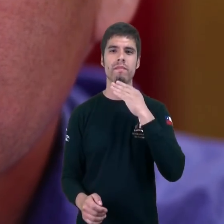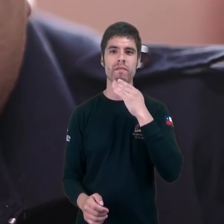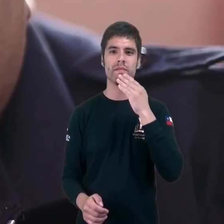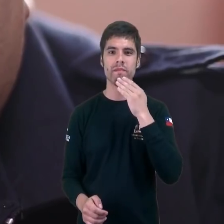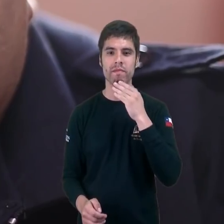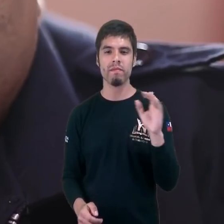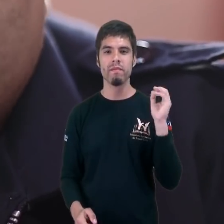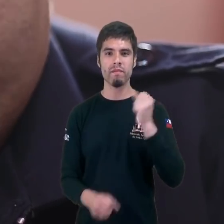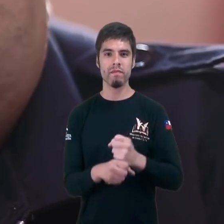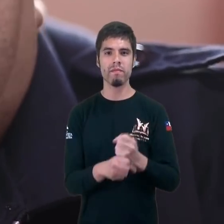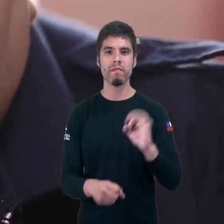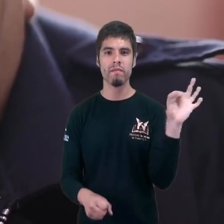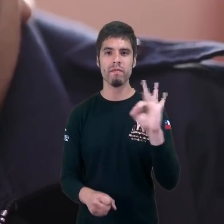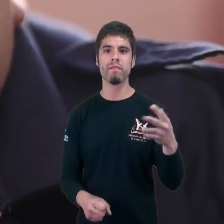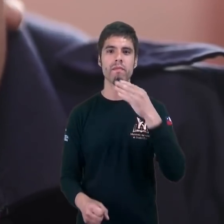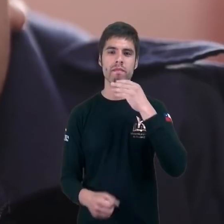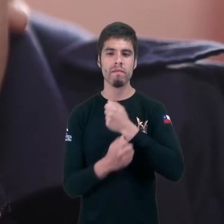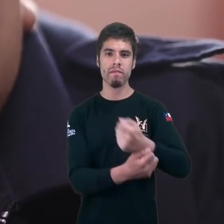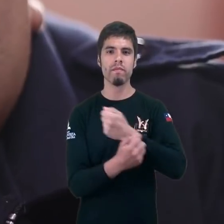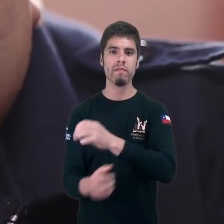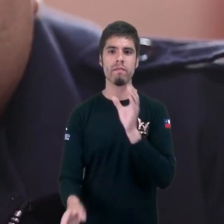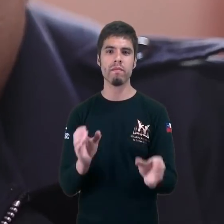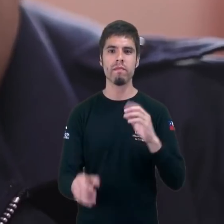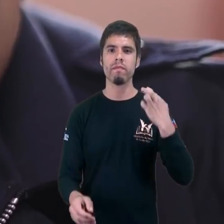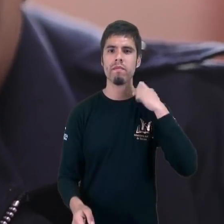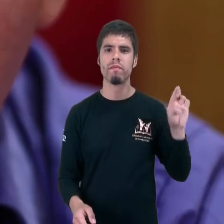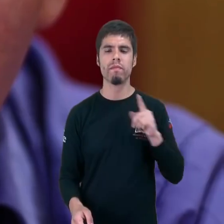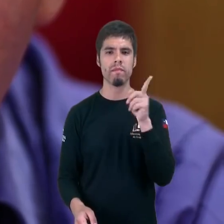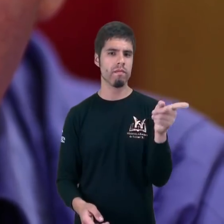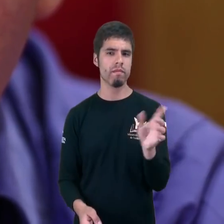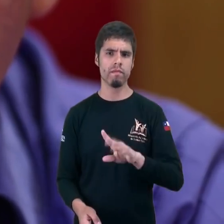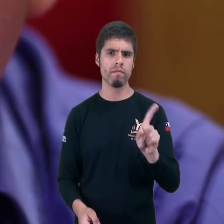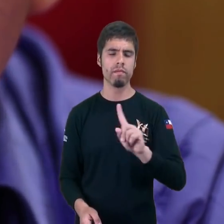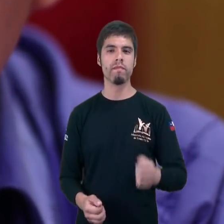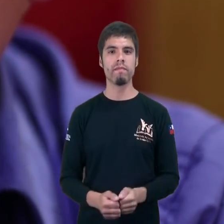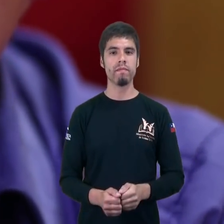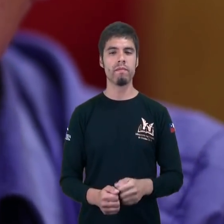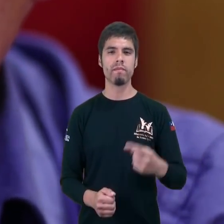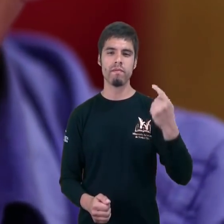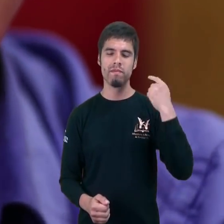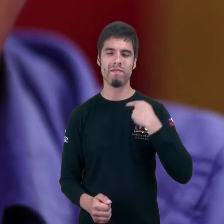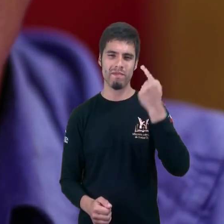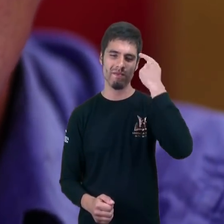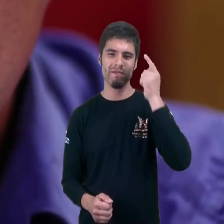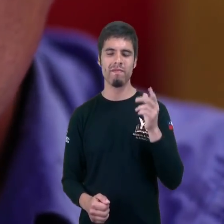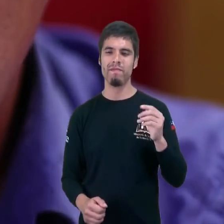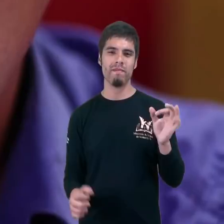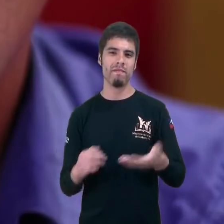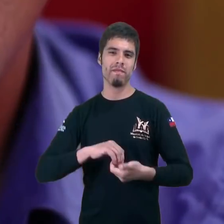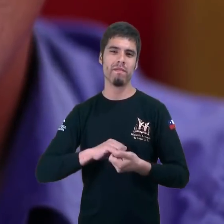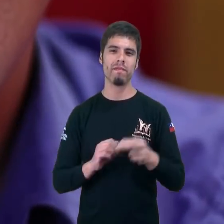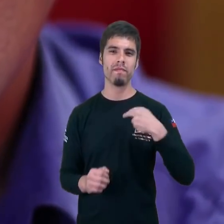trabajaba los días sábados y también hacía milagros. ¿Por qué usted no va a trabajar el sábado? Mire jefe, discúlpeme,